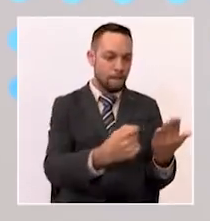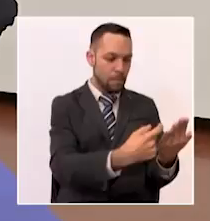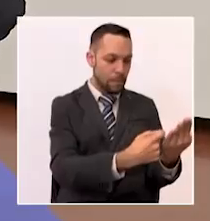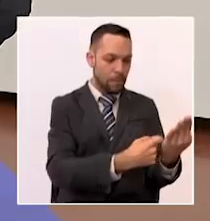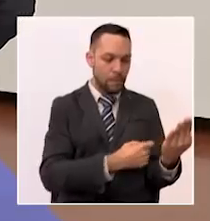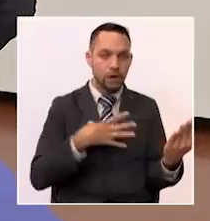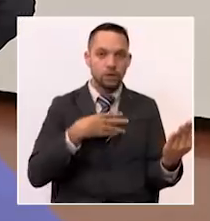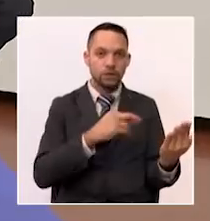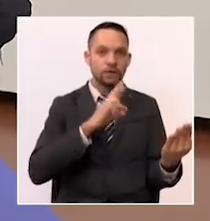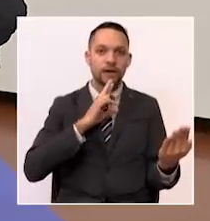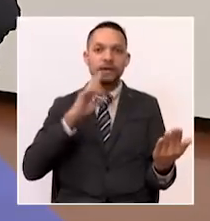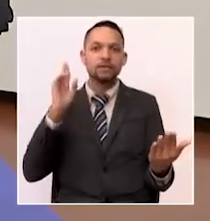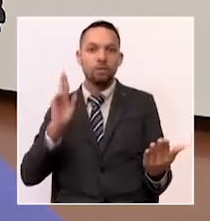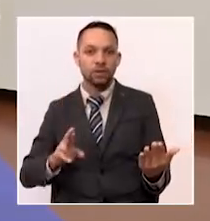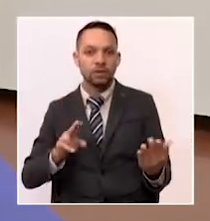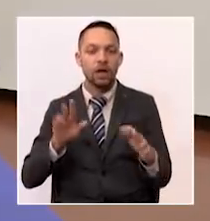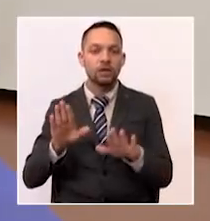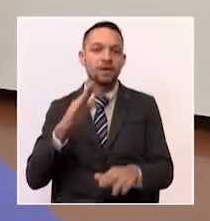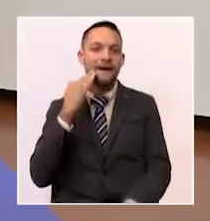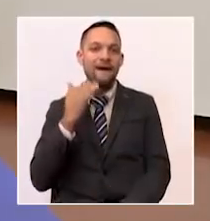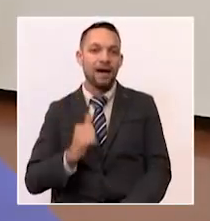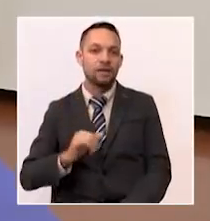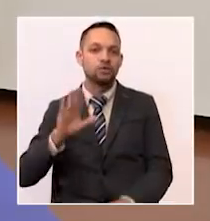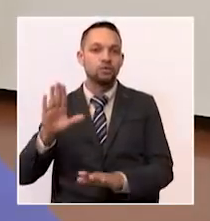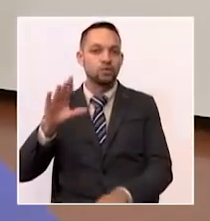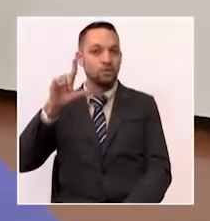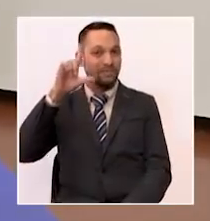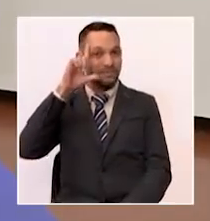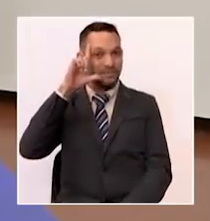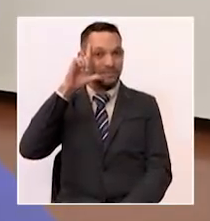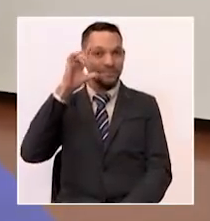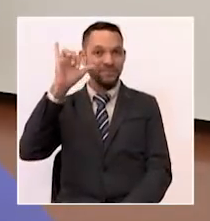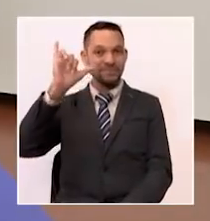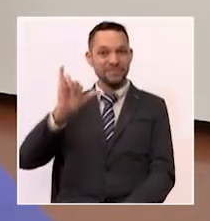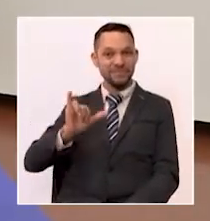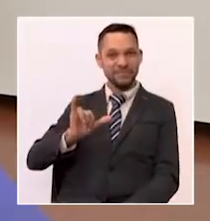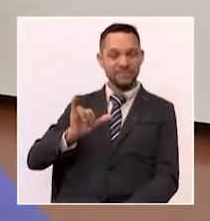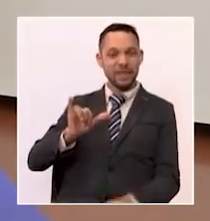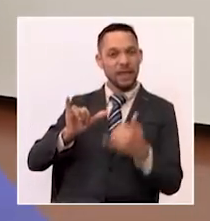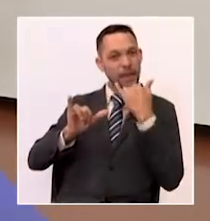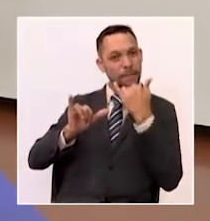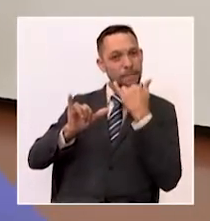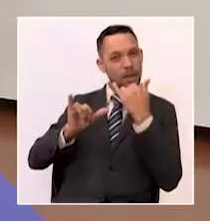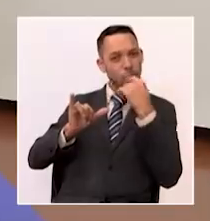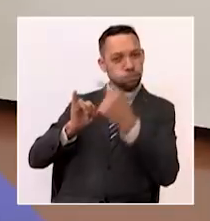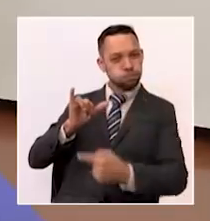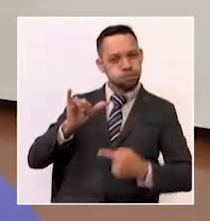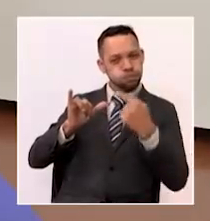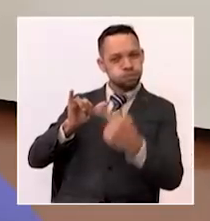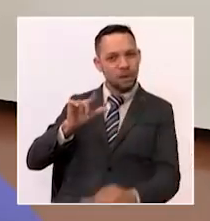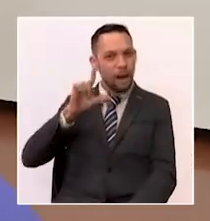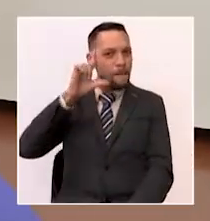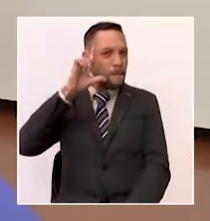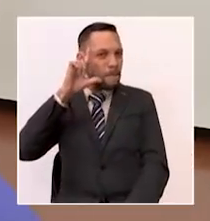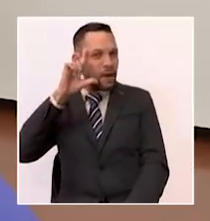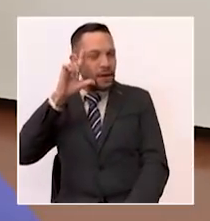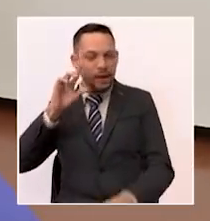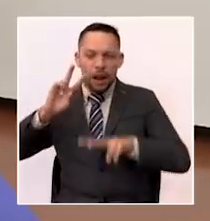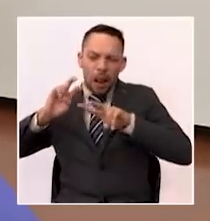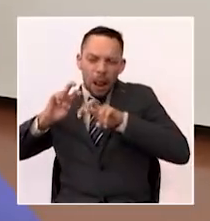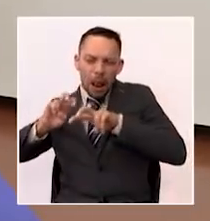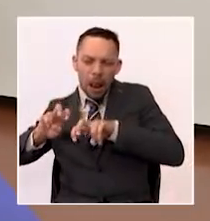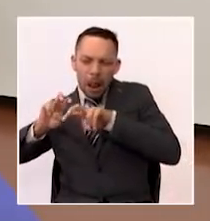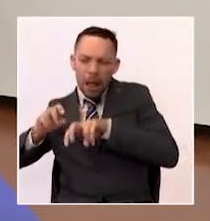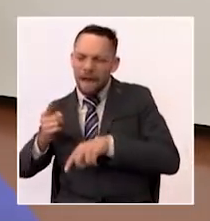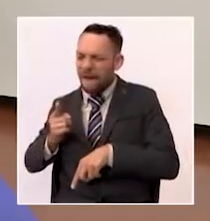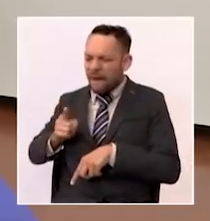vaginales. Primero vamos a explicar un poco acerca de qué es la vagina normal, qué es lo que tiene ahí adentro. Y luego pasaremos a